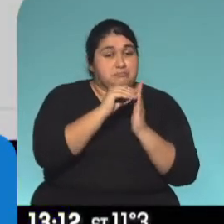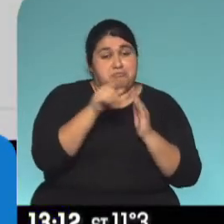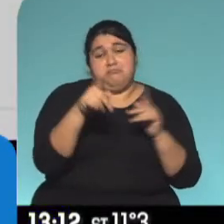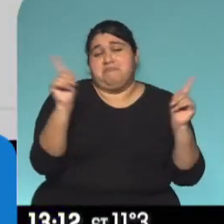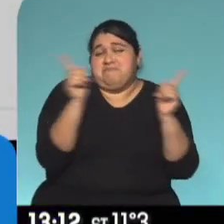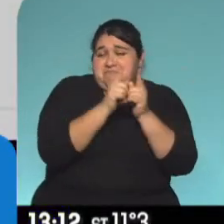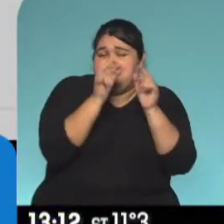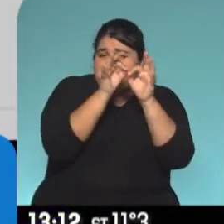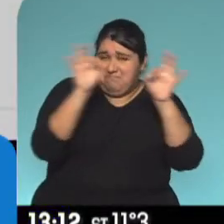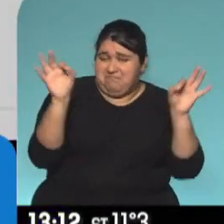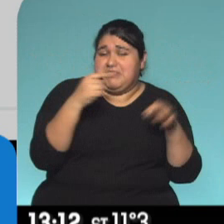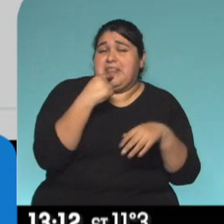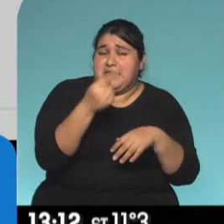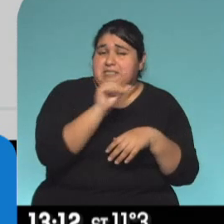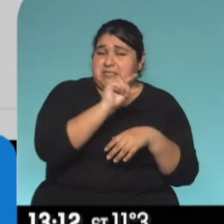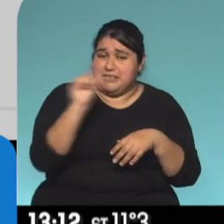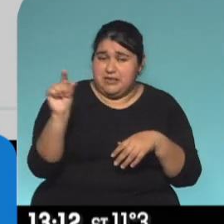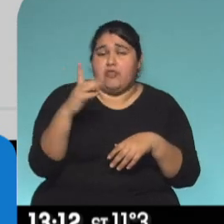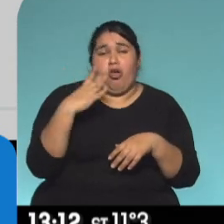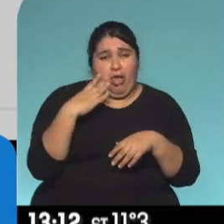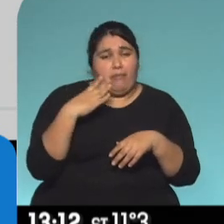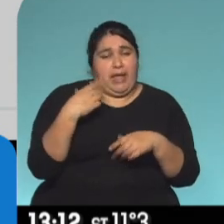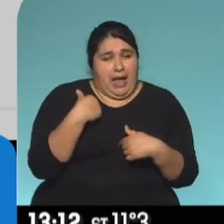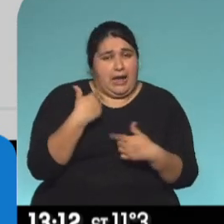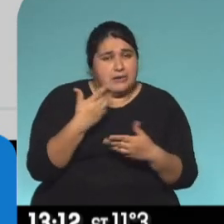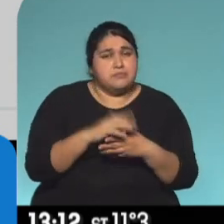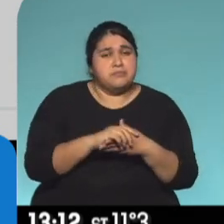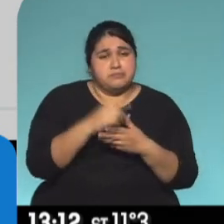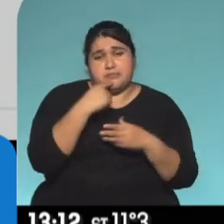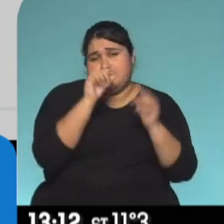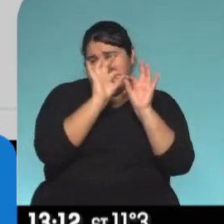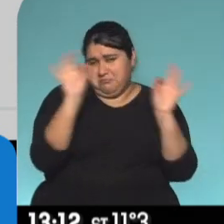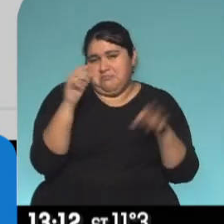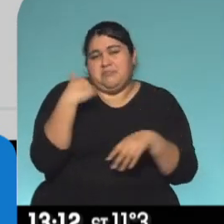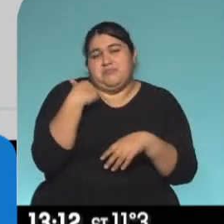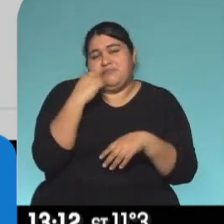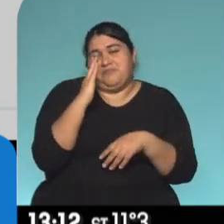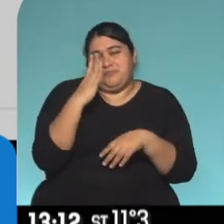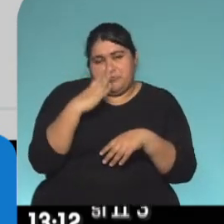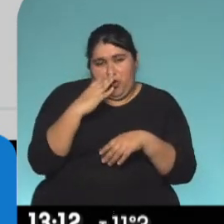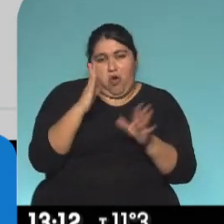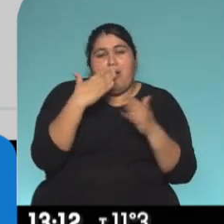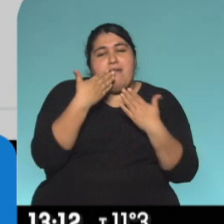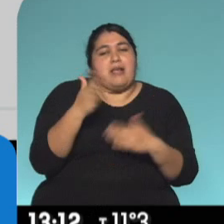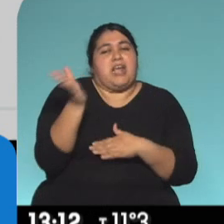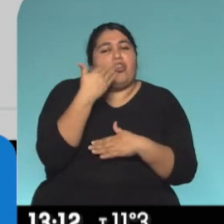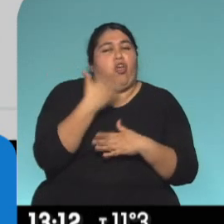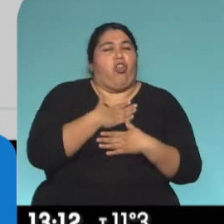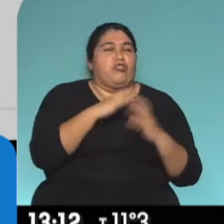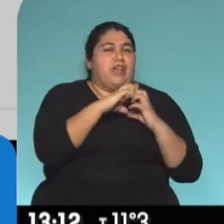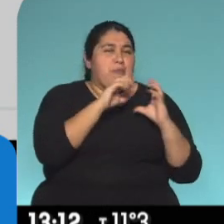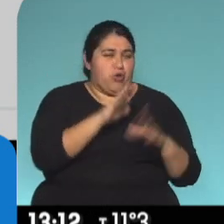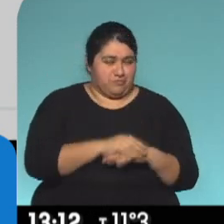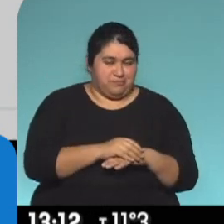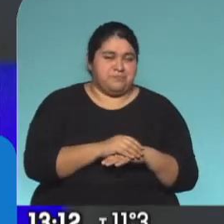breve tuit donde dice: todo va bien, por lo menos lo que pienso, gracias a todos, amor. Este es